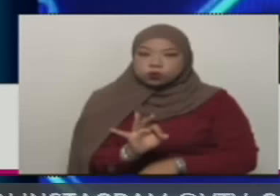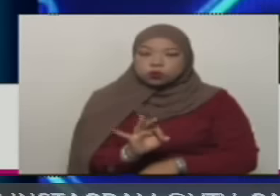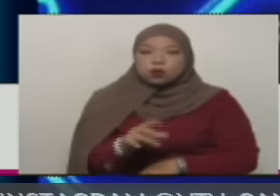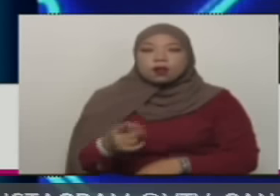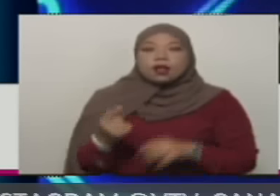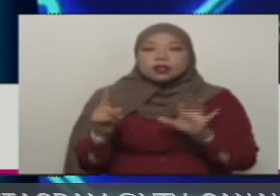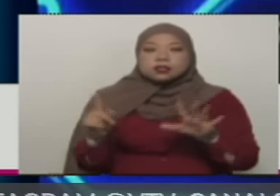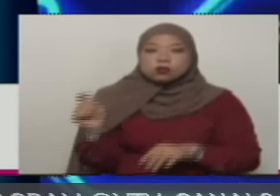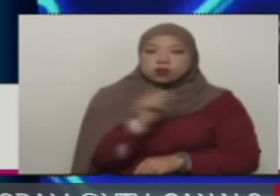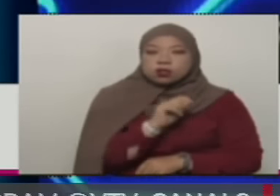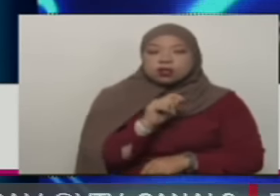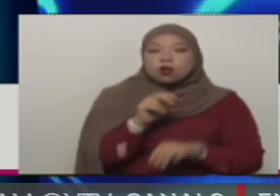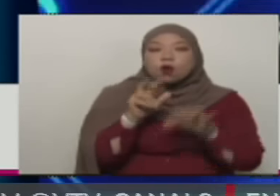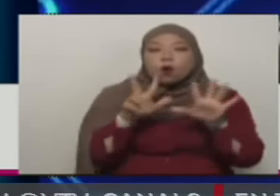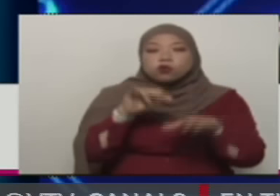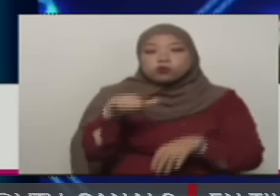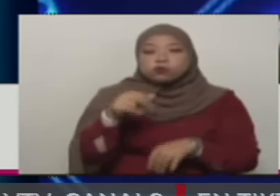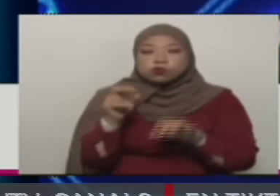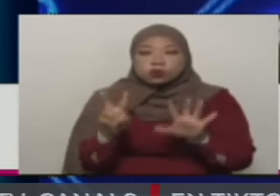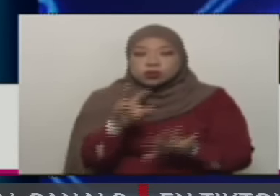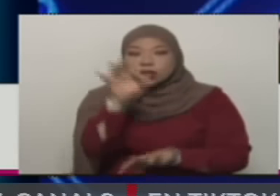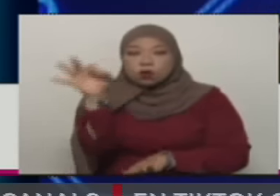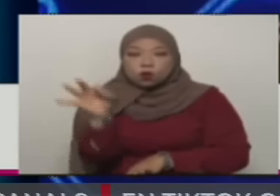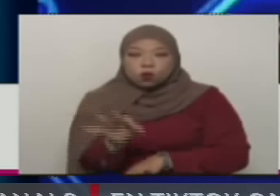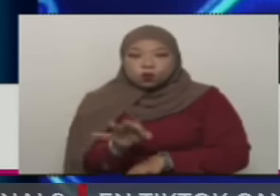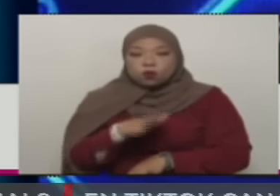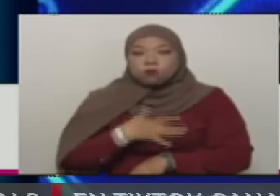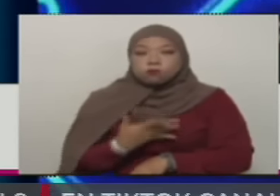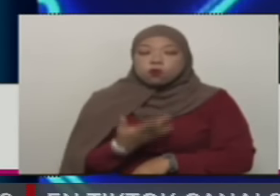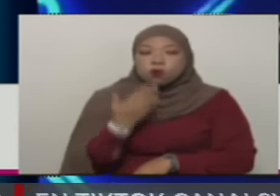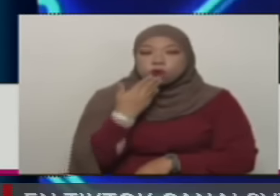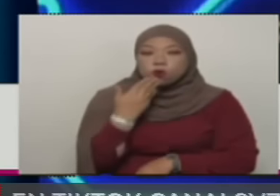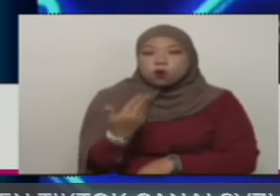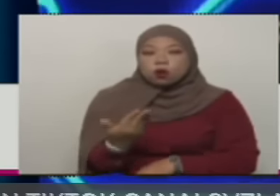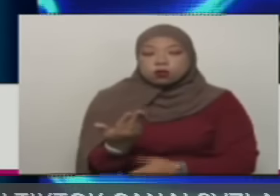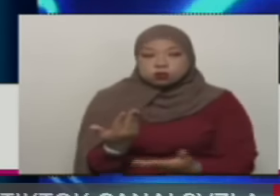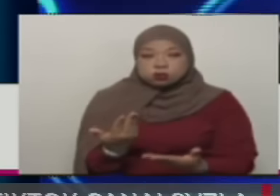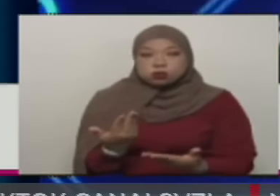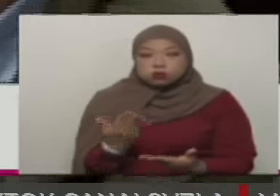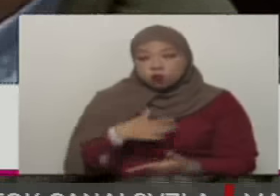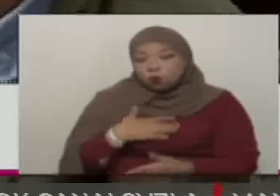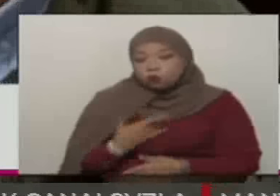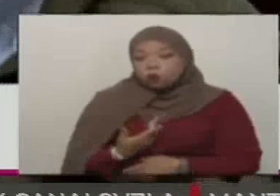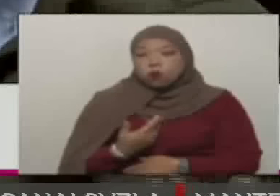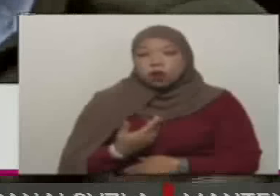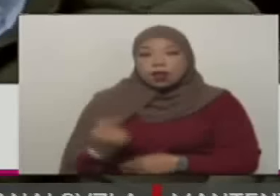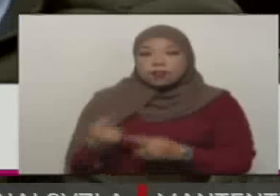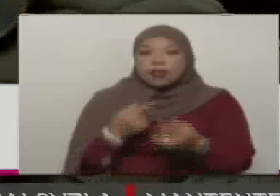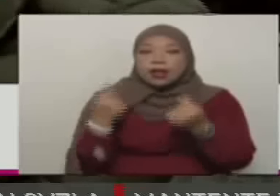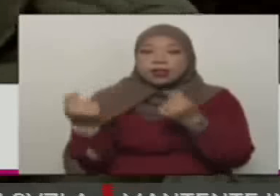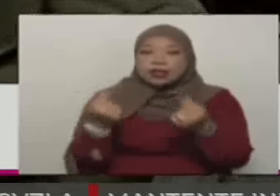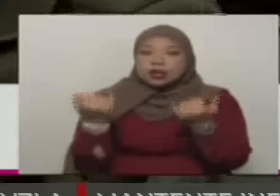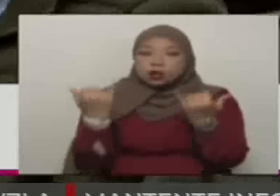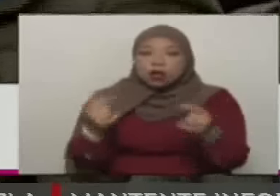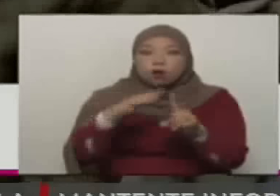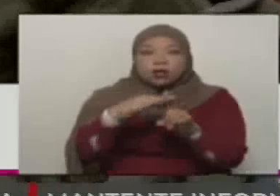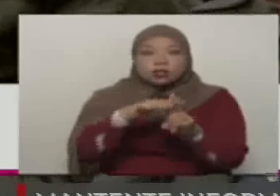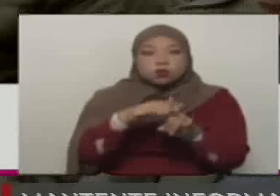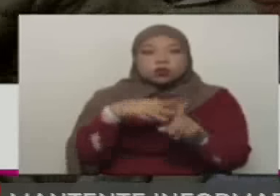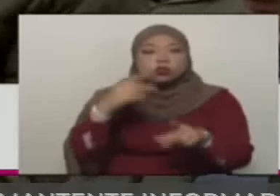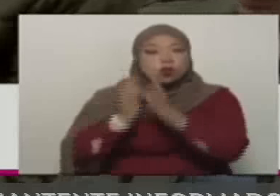fue 8.7. Y yo te puedo decir que es la economía real,